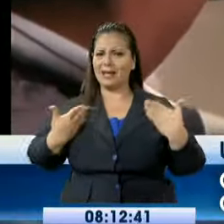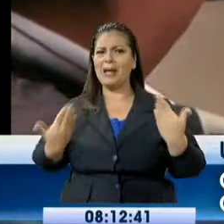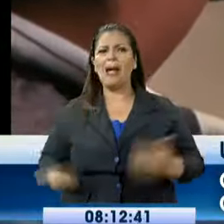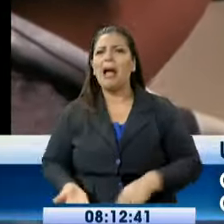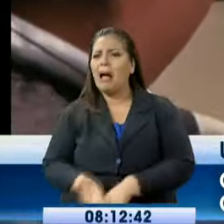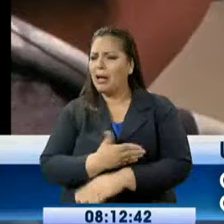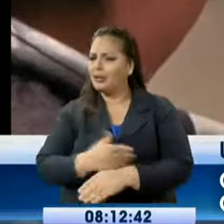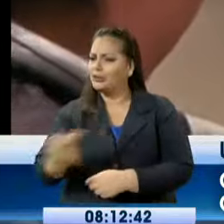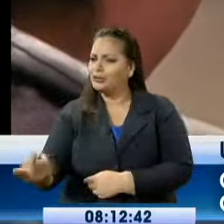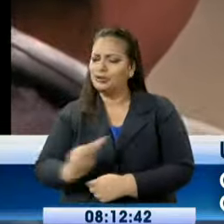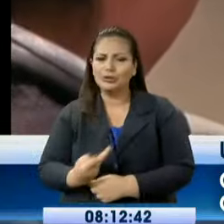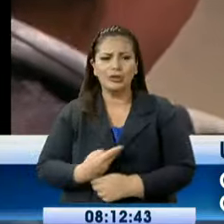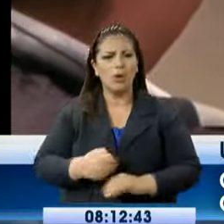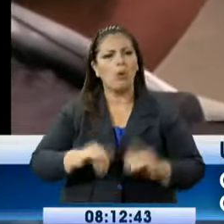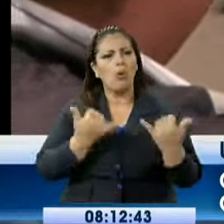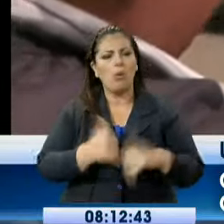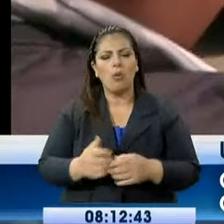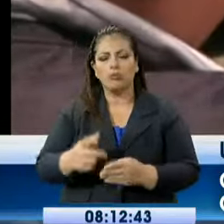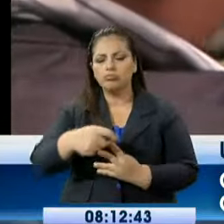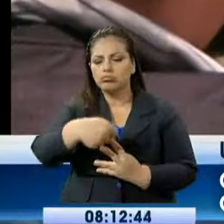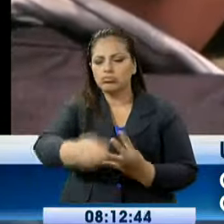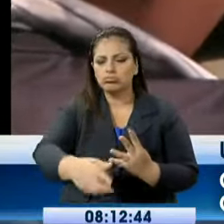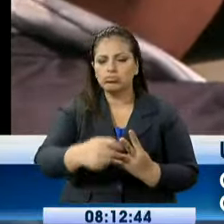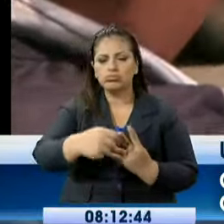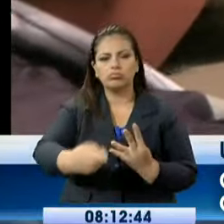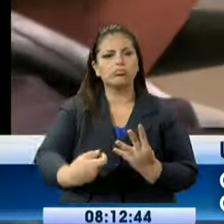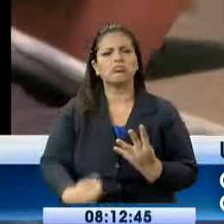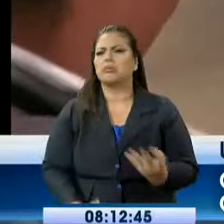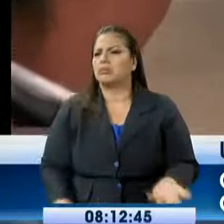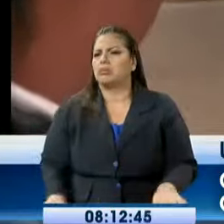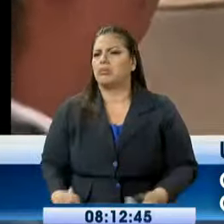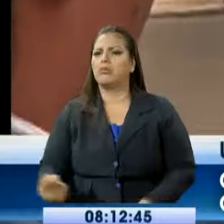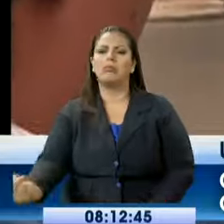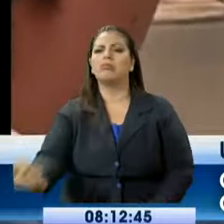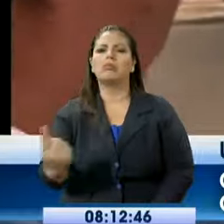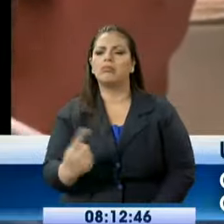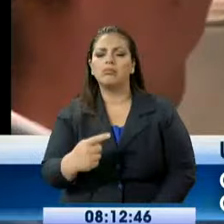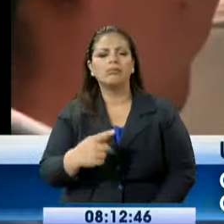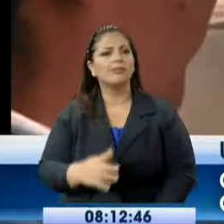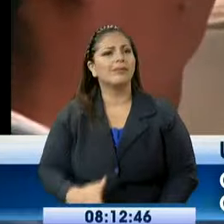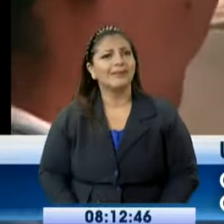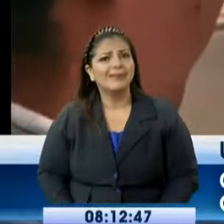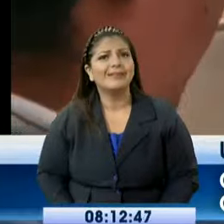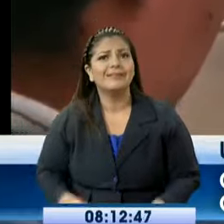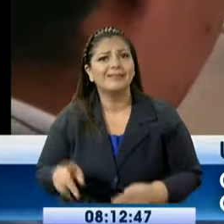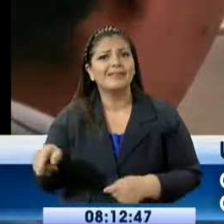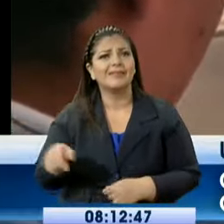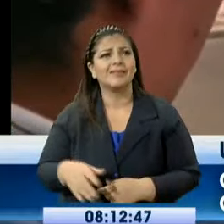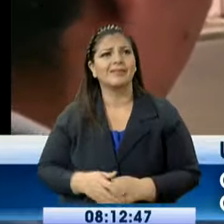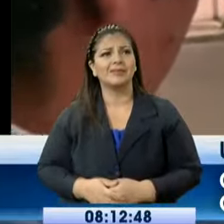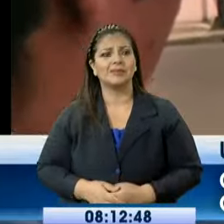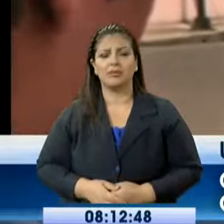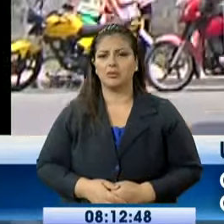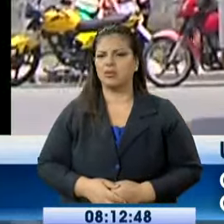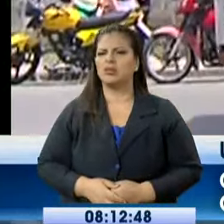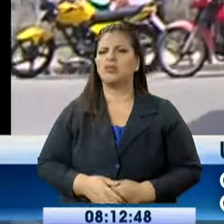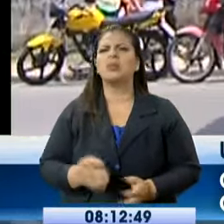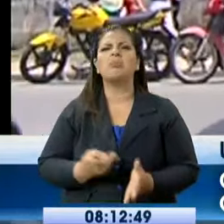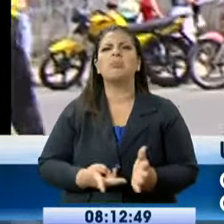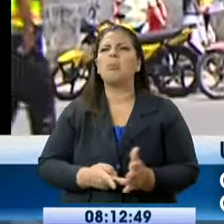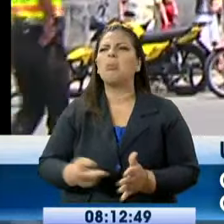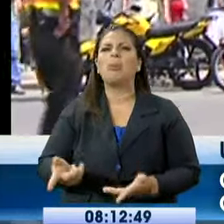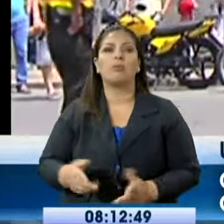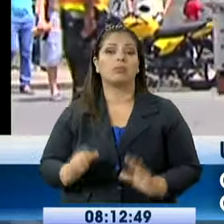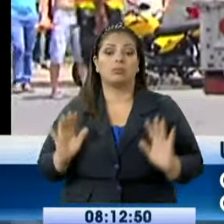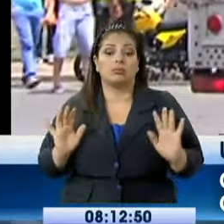pero nos acercaba a conversar ahí, a ver lo que había. ¿Conversaba algo de su situación? No, nada eso. El